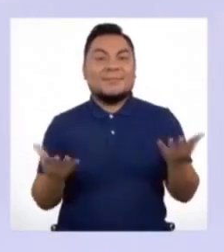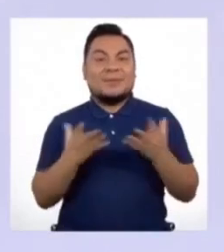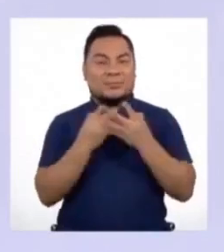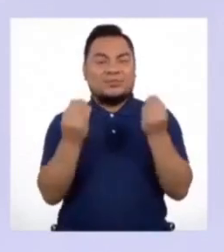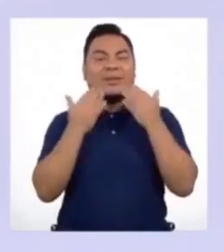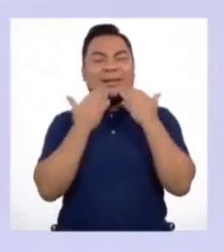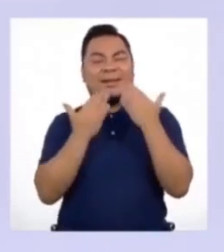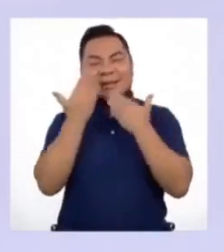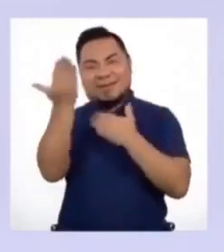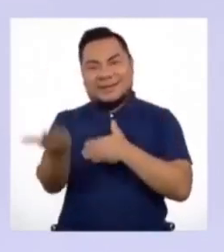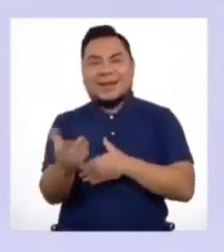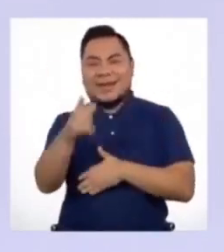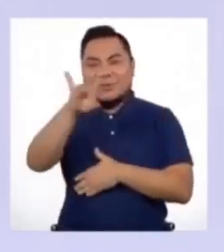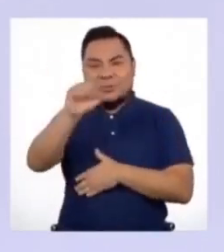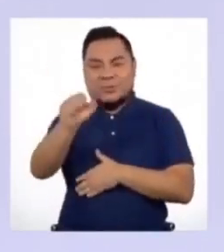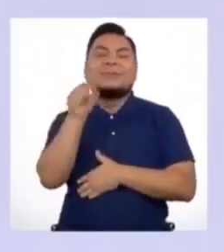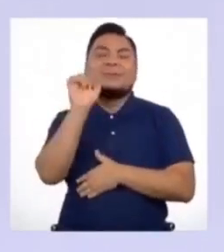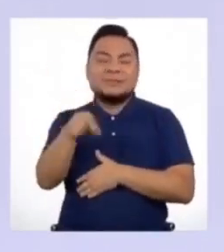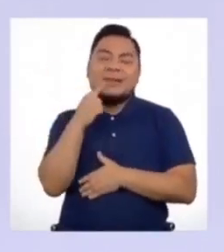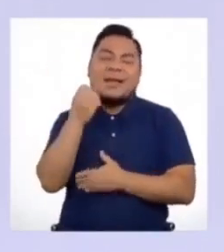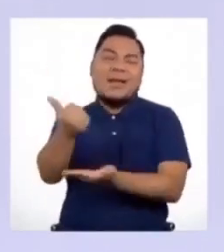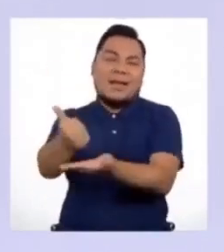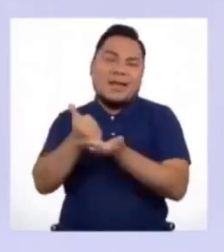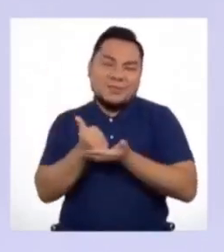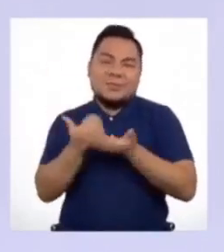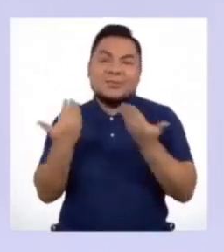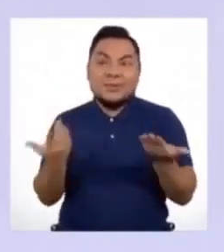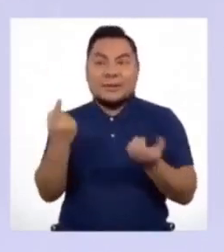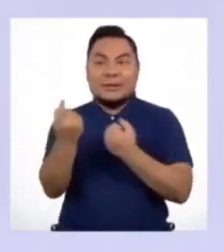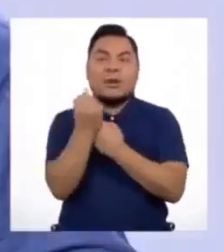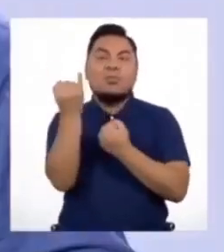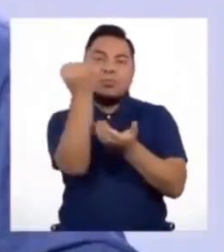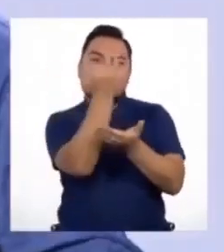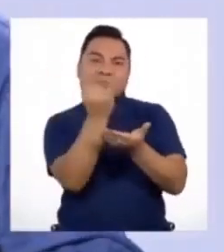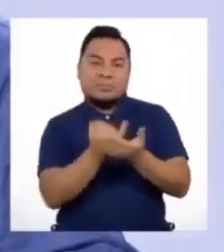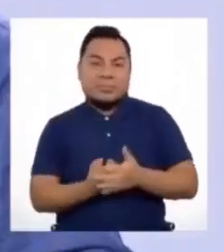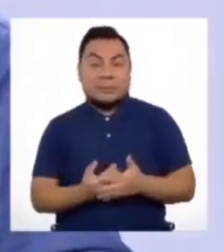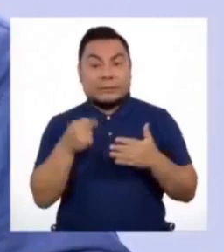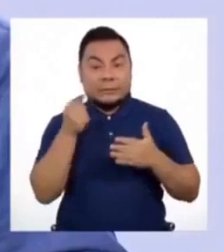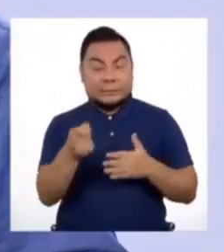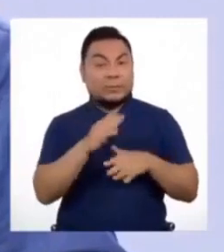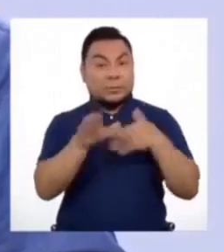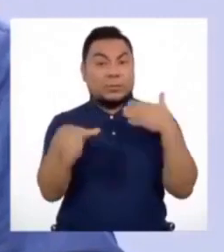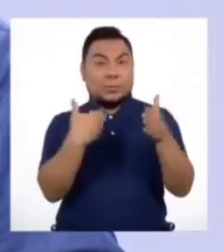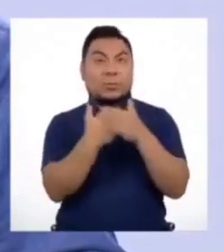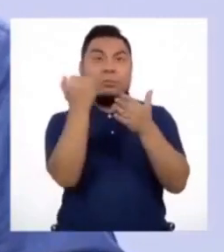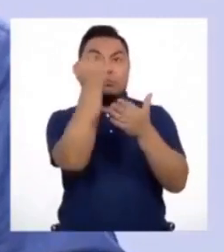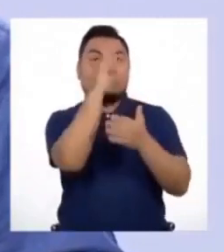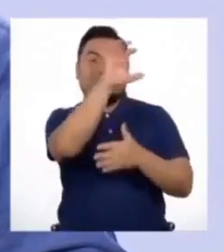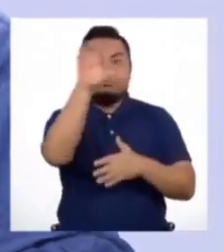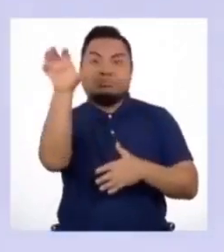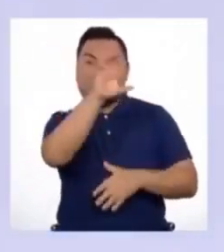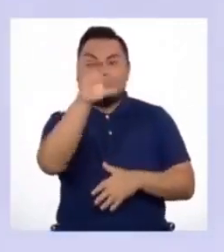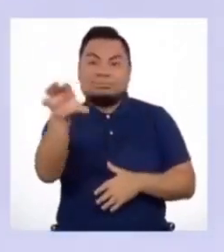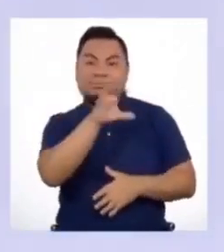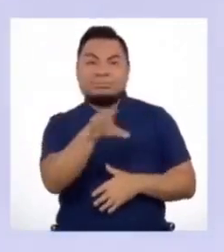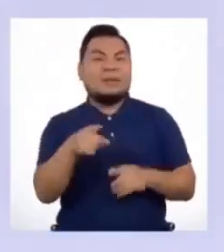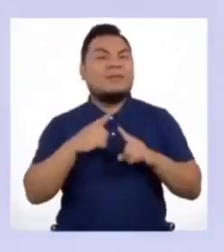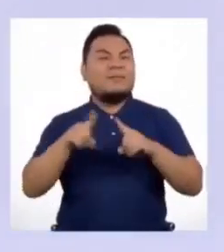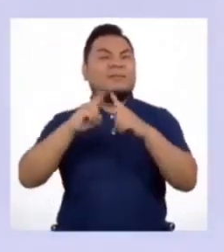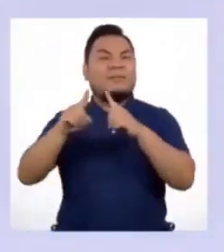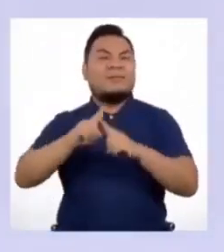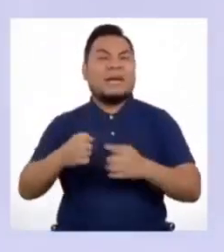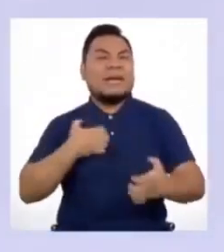Muchas gracias a Luis Morocho por enseñarnos cómo es que hace sus trazos. Con este conjunto de dibujos que expresan